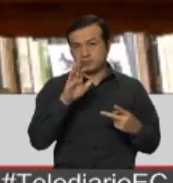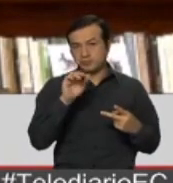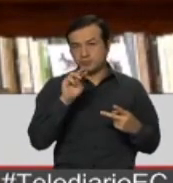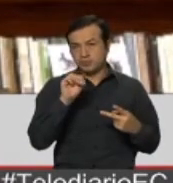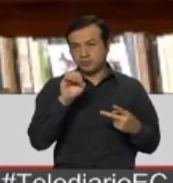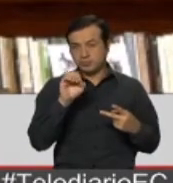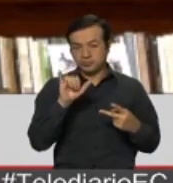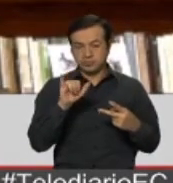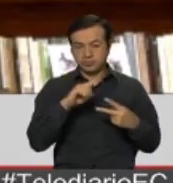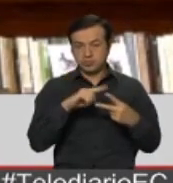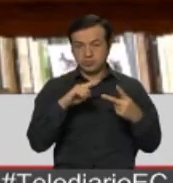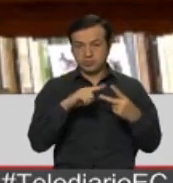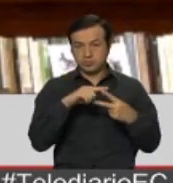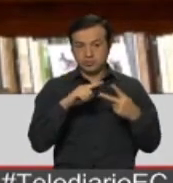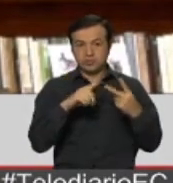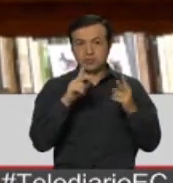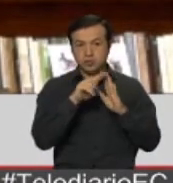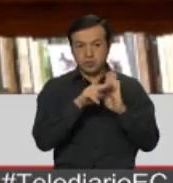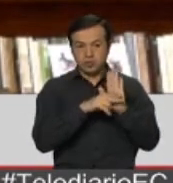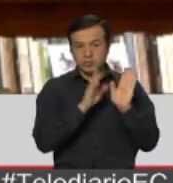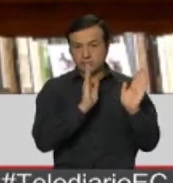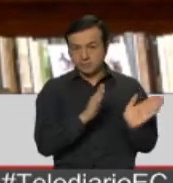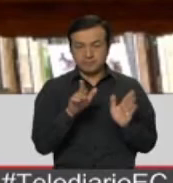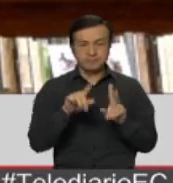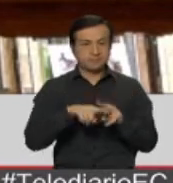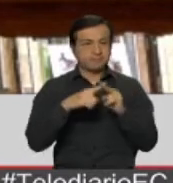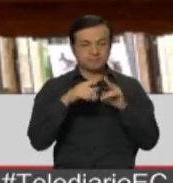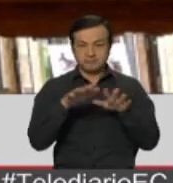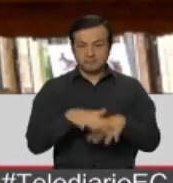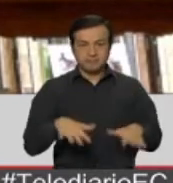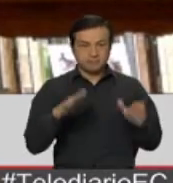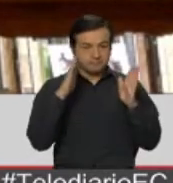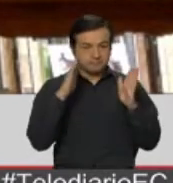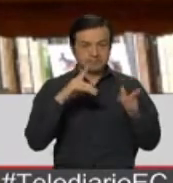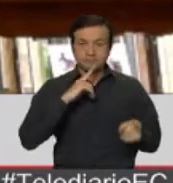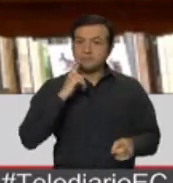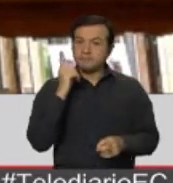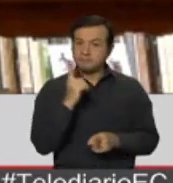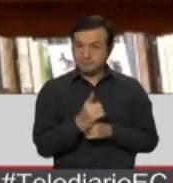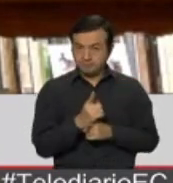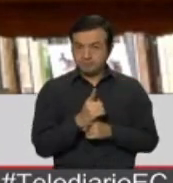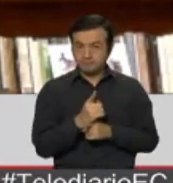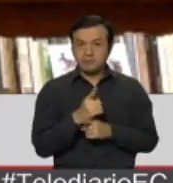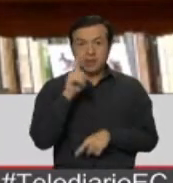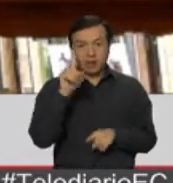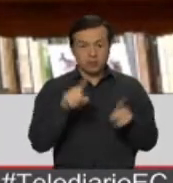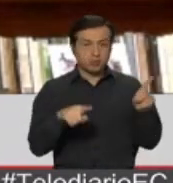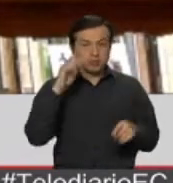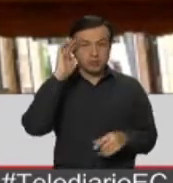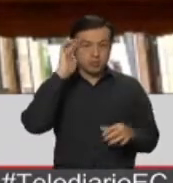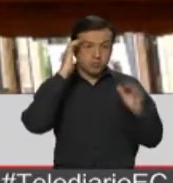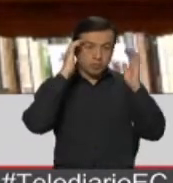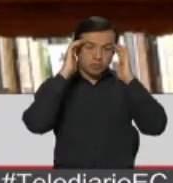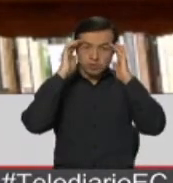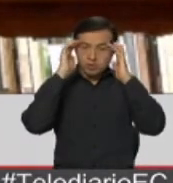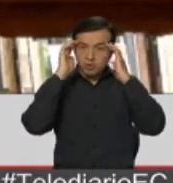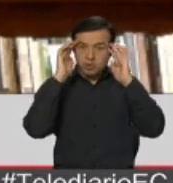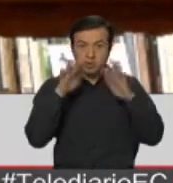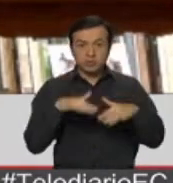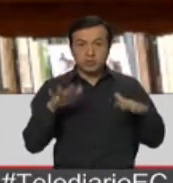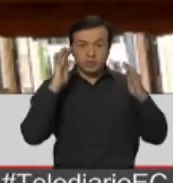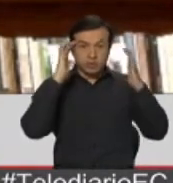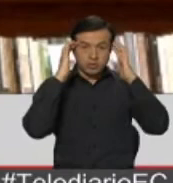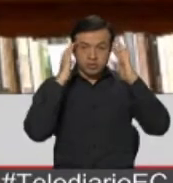se inició con los protocolos correspondientes. Efectivamente, había este nerviosismo y preocupación por